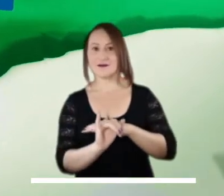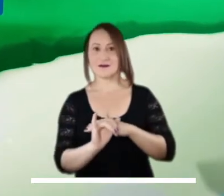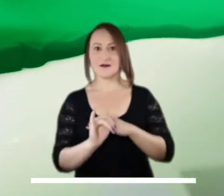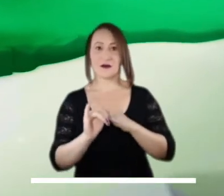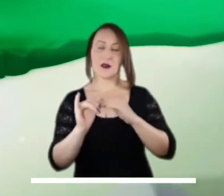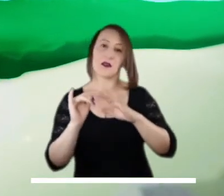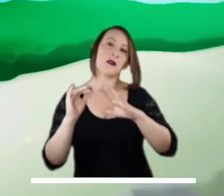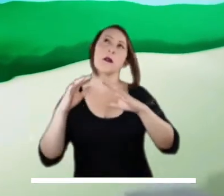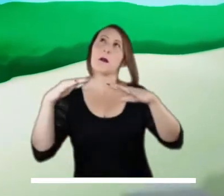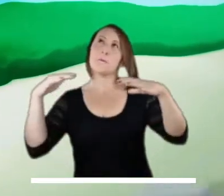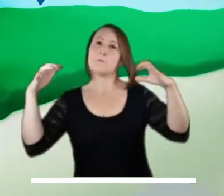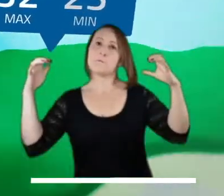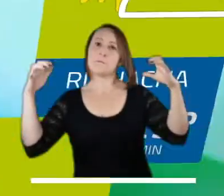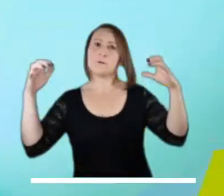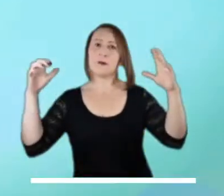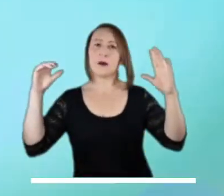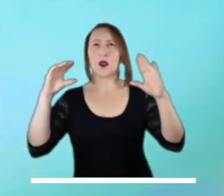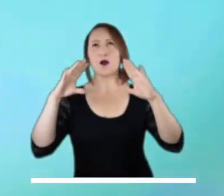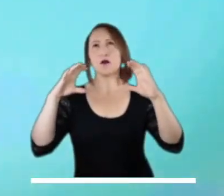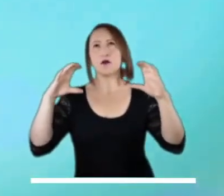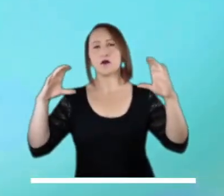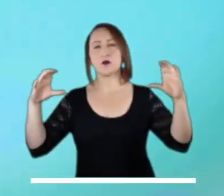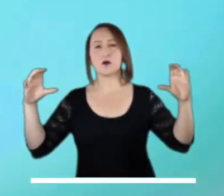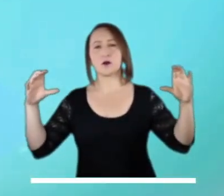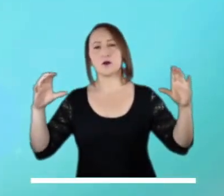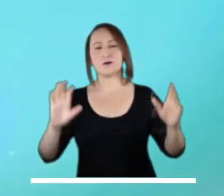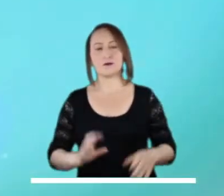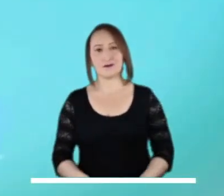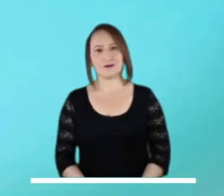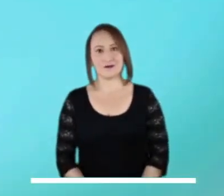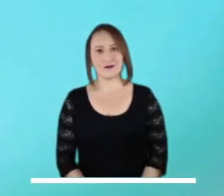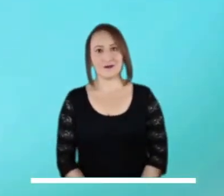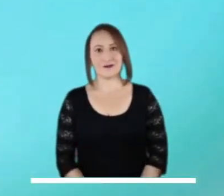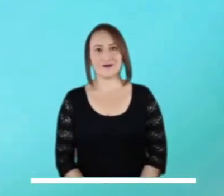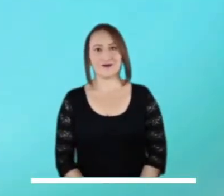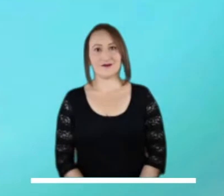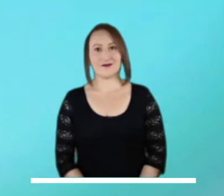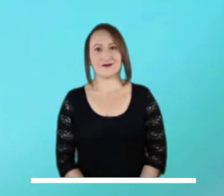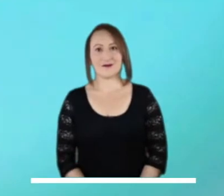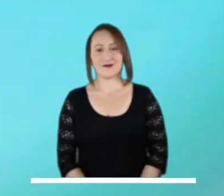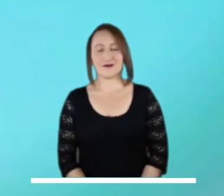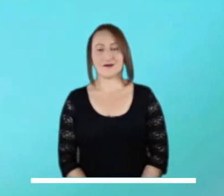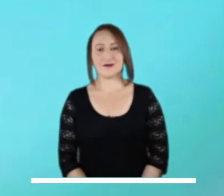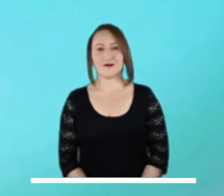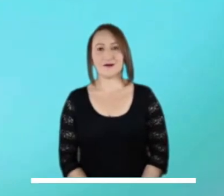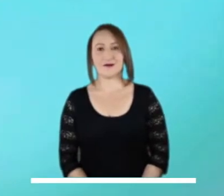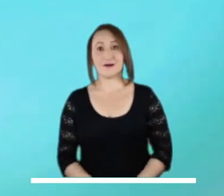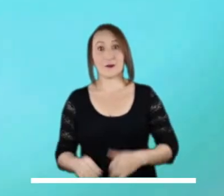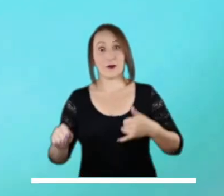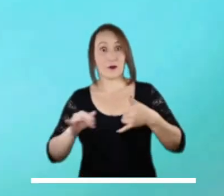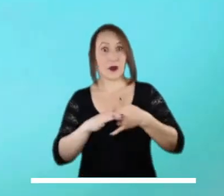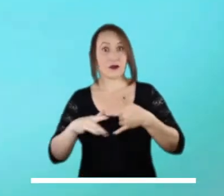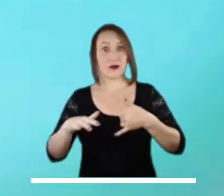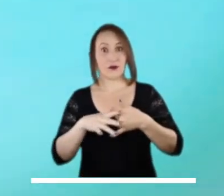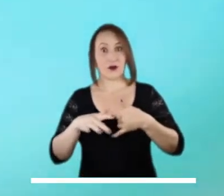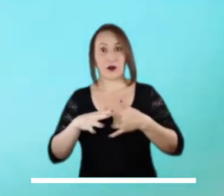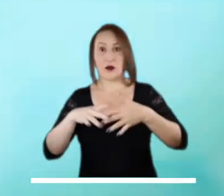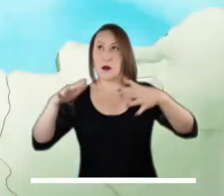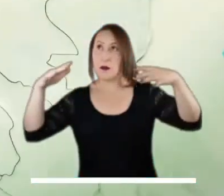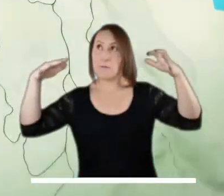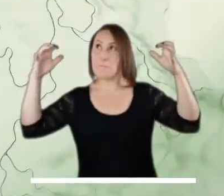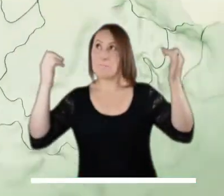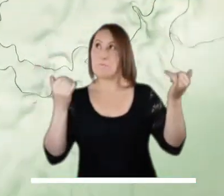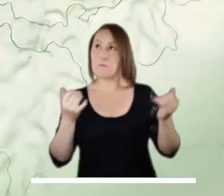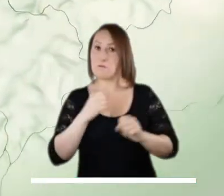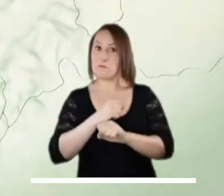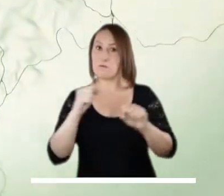en el archipiélago de San Andrés y Providencia y se espera un cielo parcialmente nublado en las islas. Asimismo, condiciones secas se advierten